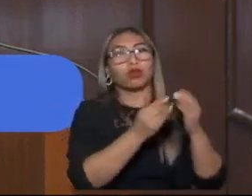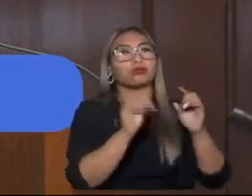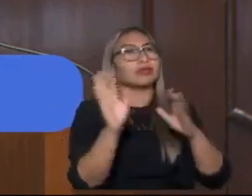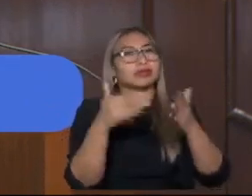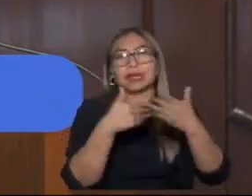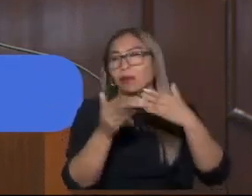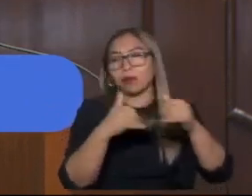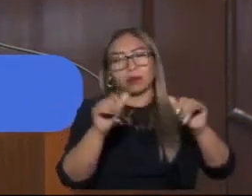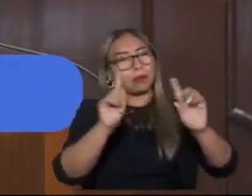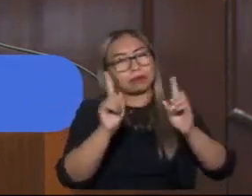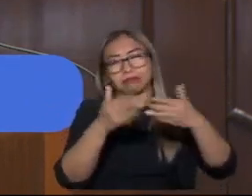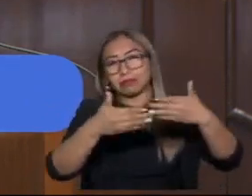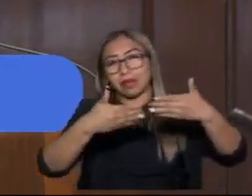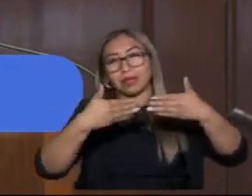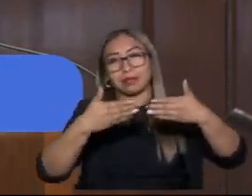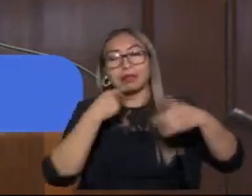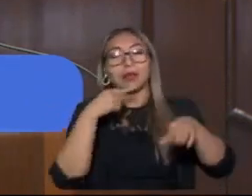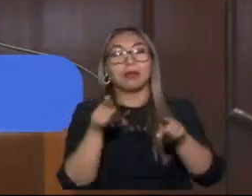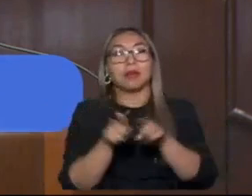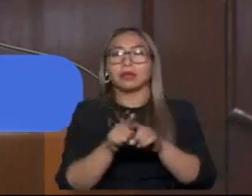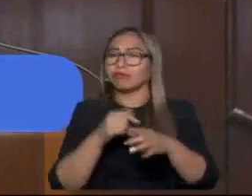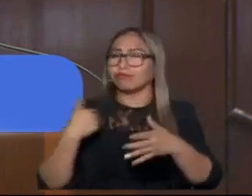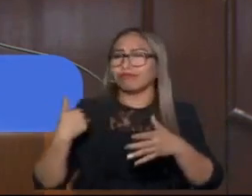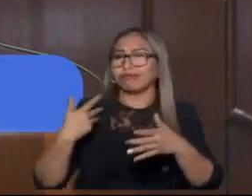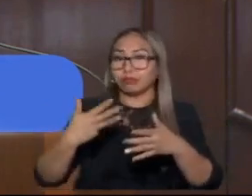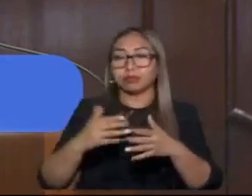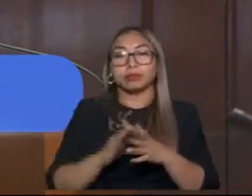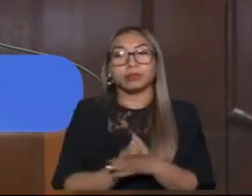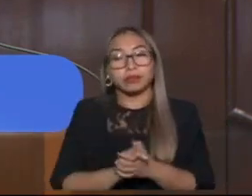Panamá, ni para la gestión de gobierno.